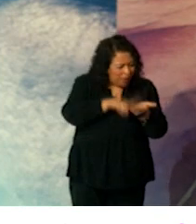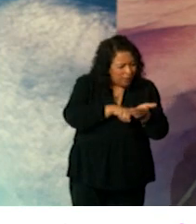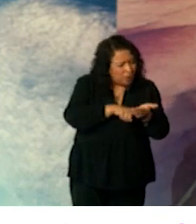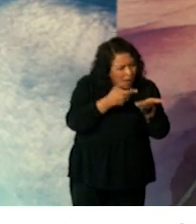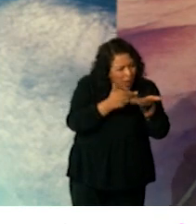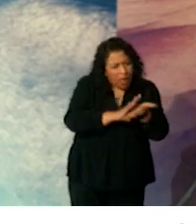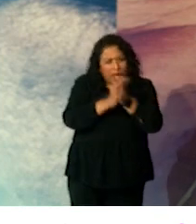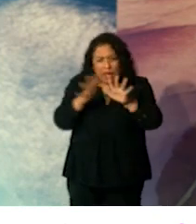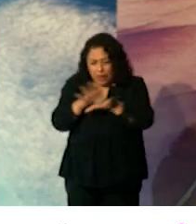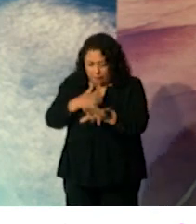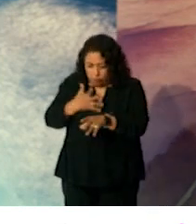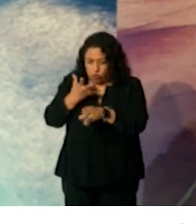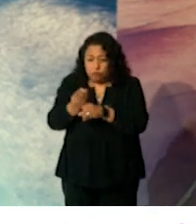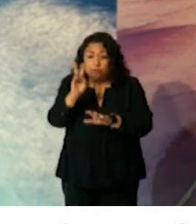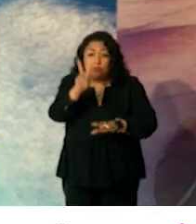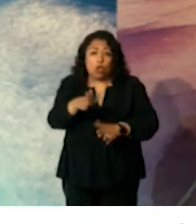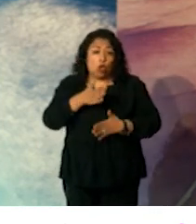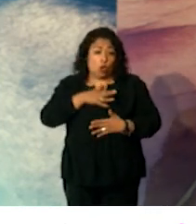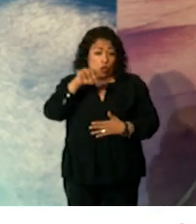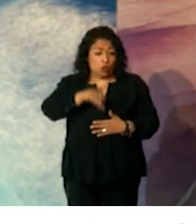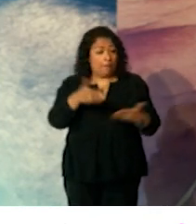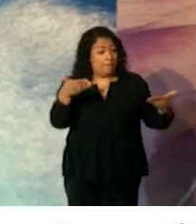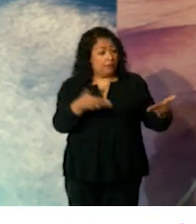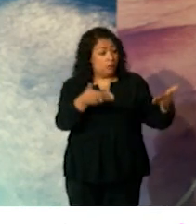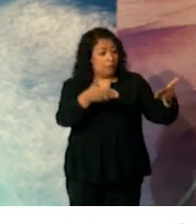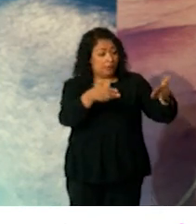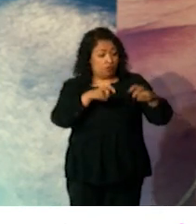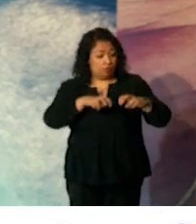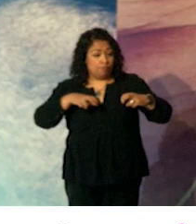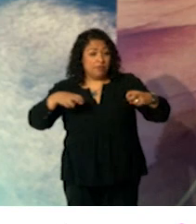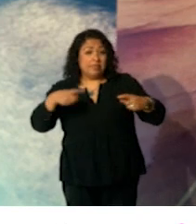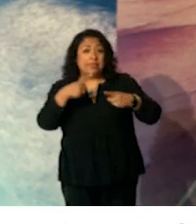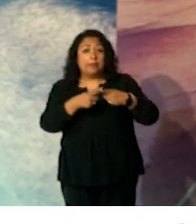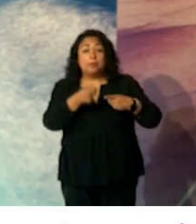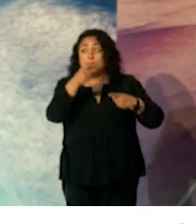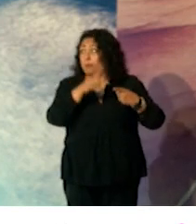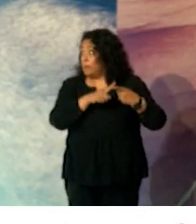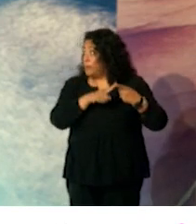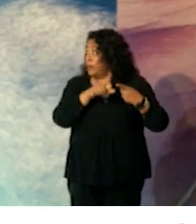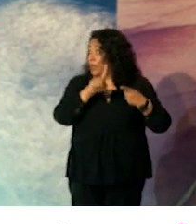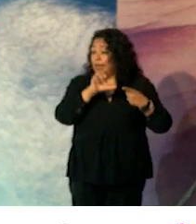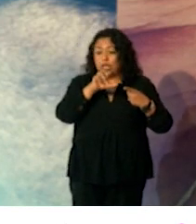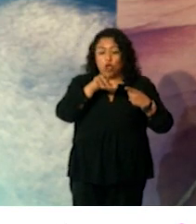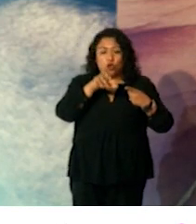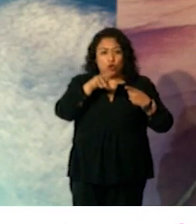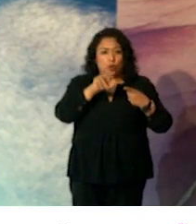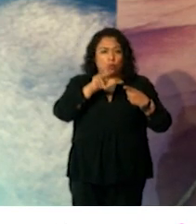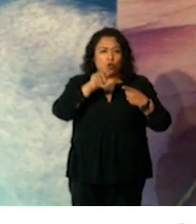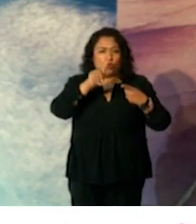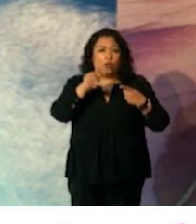la solución. Por ello, me complace el día de hoy presentarles a nuestro panel. Empezamos con Leonores Guerra